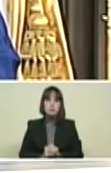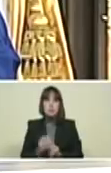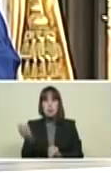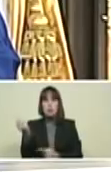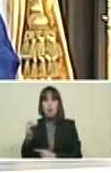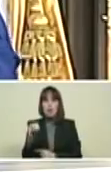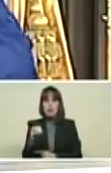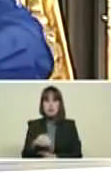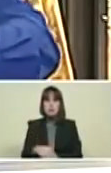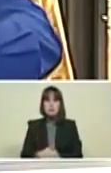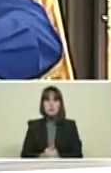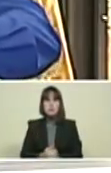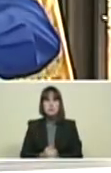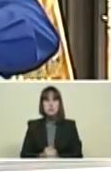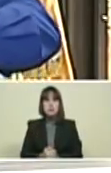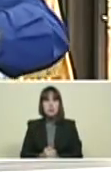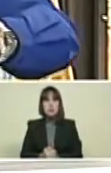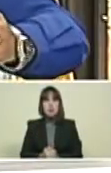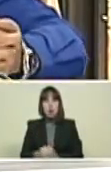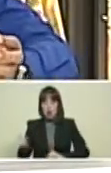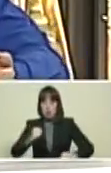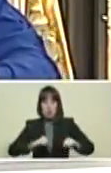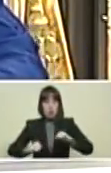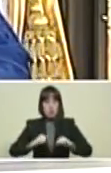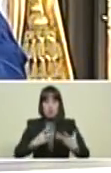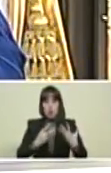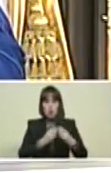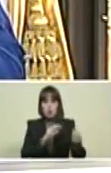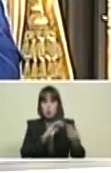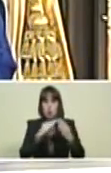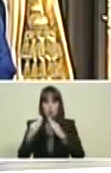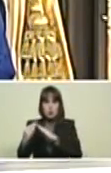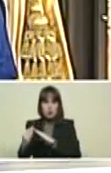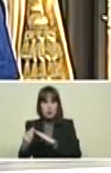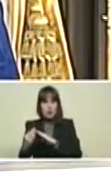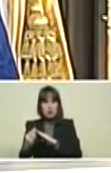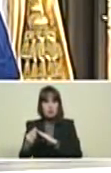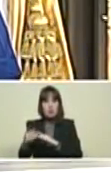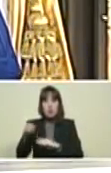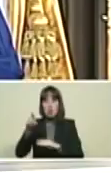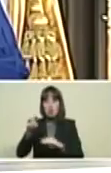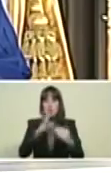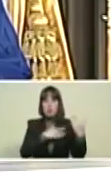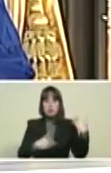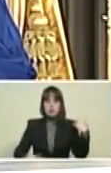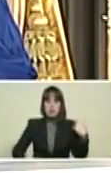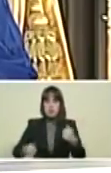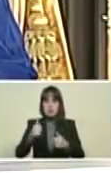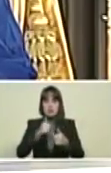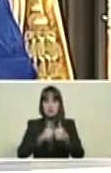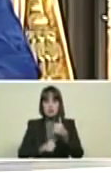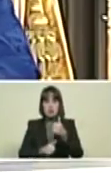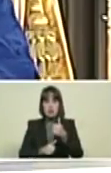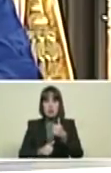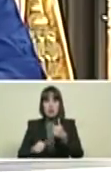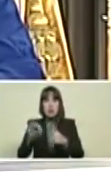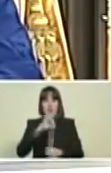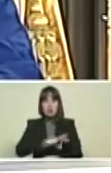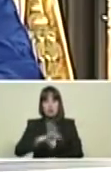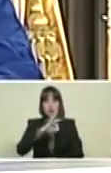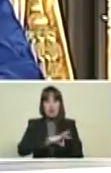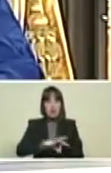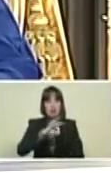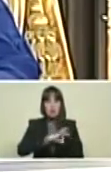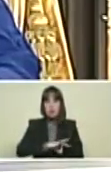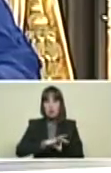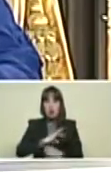además, con el movimiento comunal, comunero. Tú eres vicepresidente del socialismo, en lo social y en